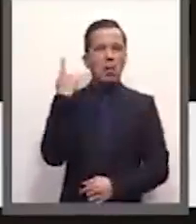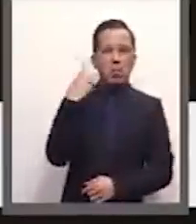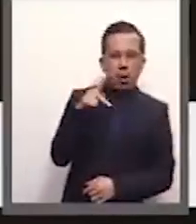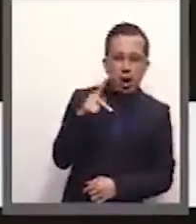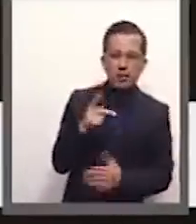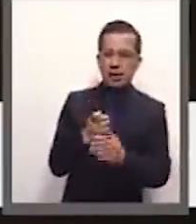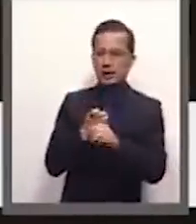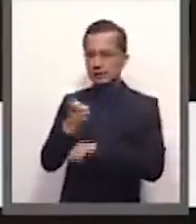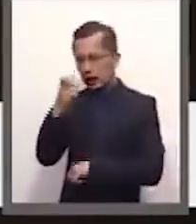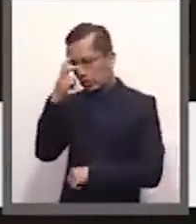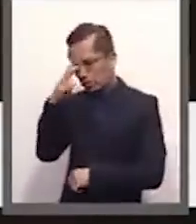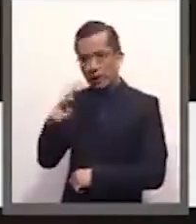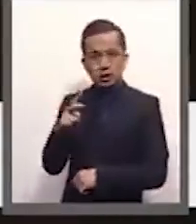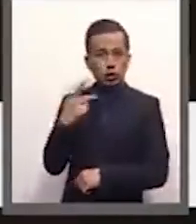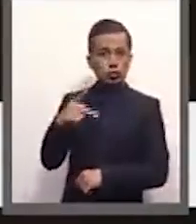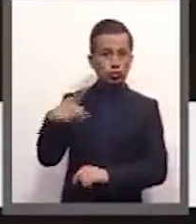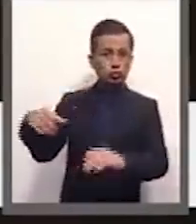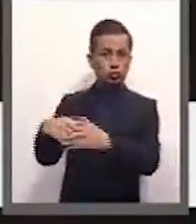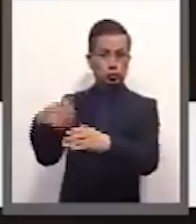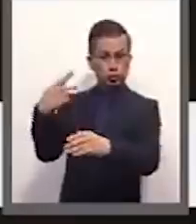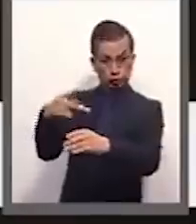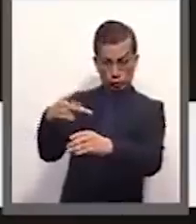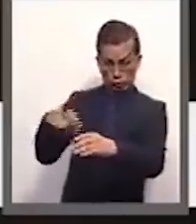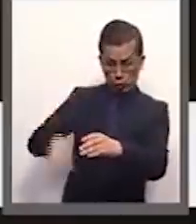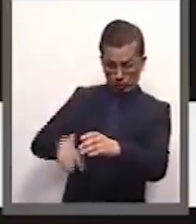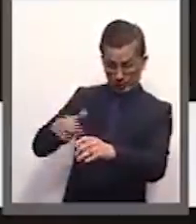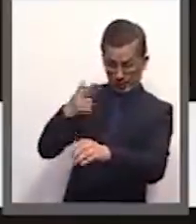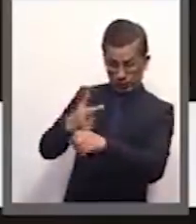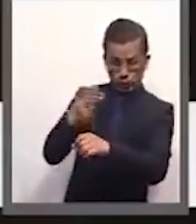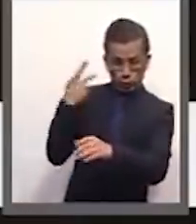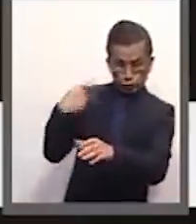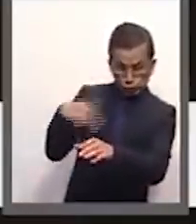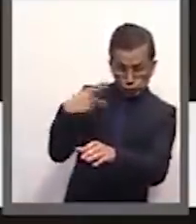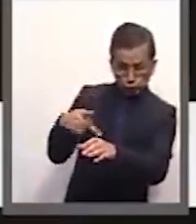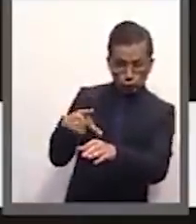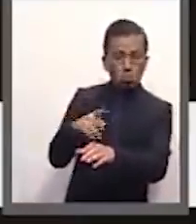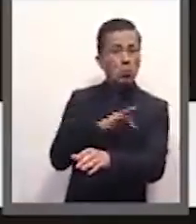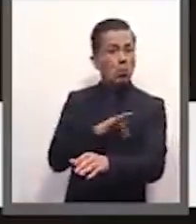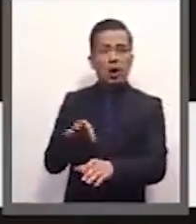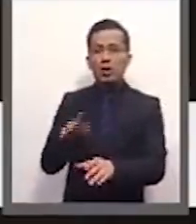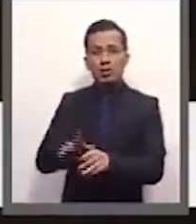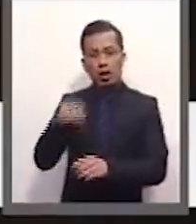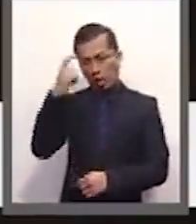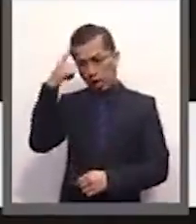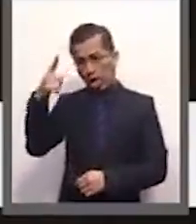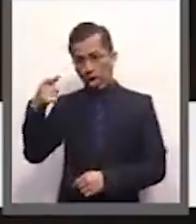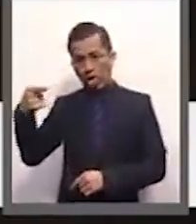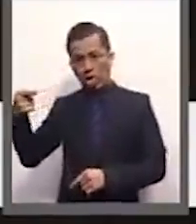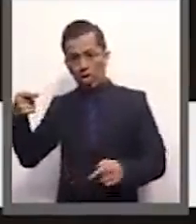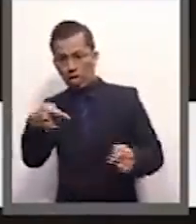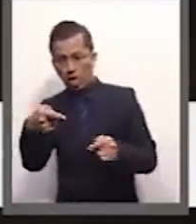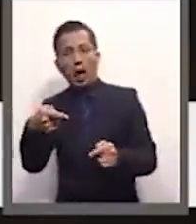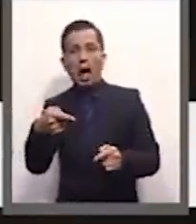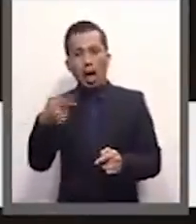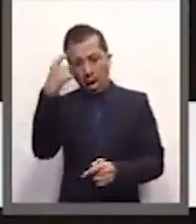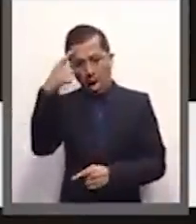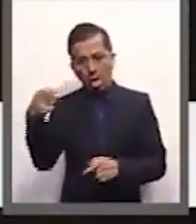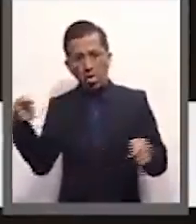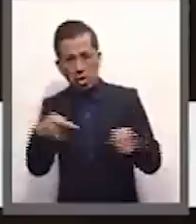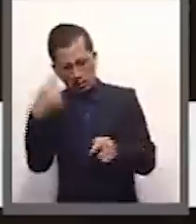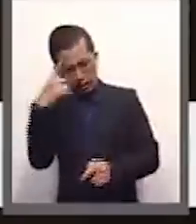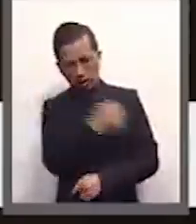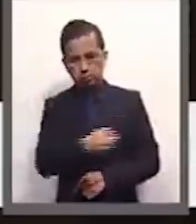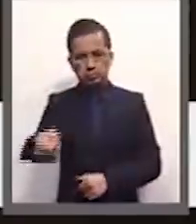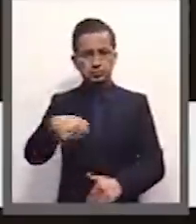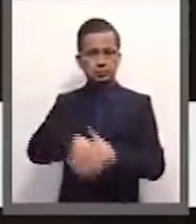algunos ejemplos, su gobernador que controla el Poder Judicial, les invente delitos y los meta a la cárcel. El fuero